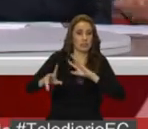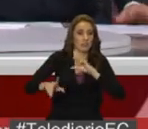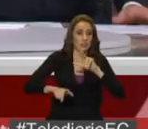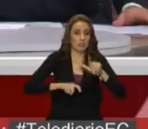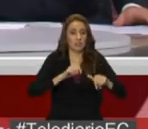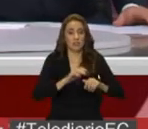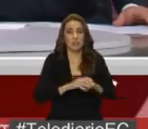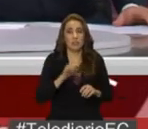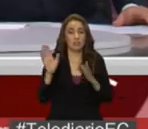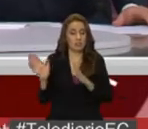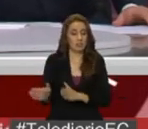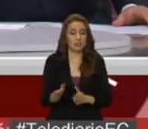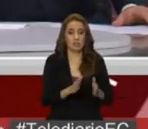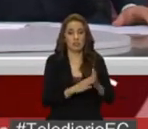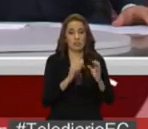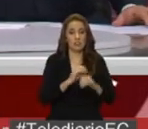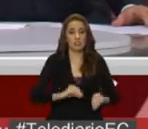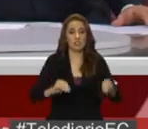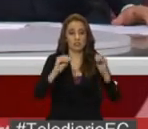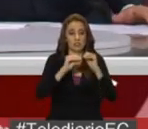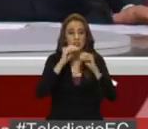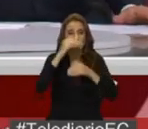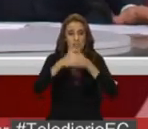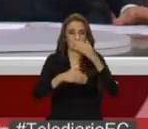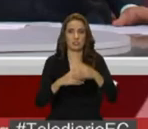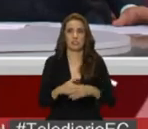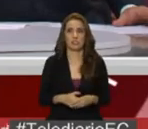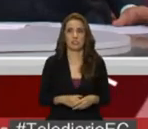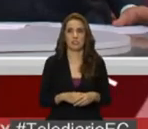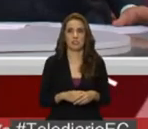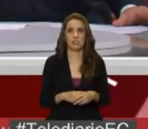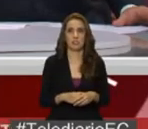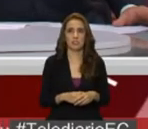generado escándalo en la opinión pública?